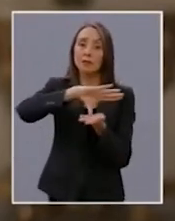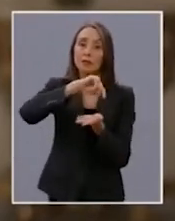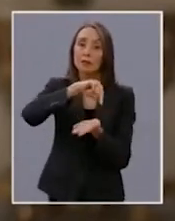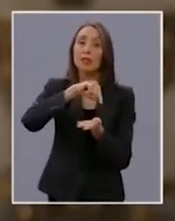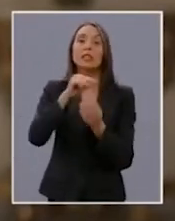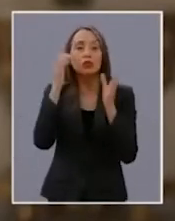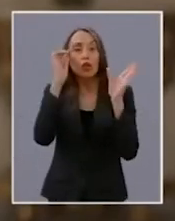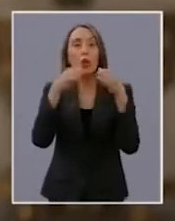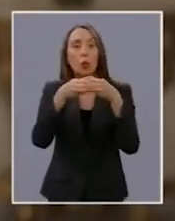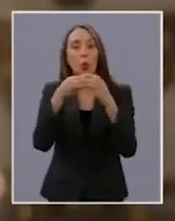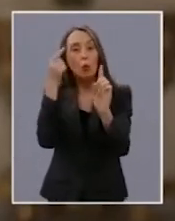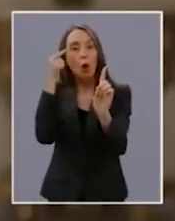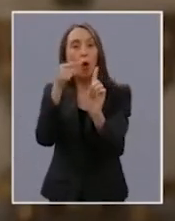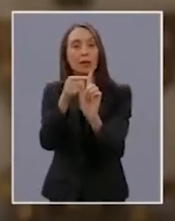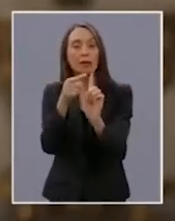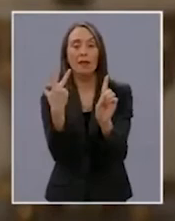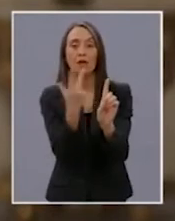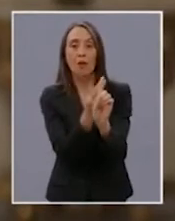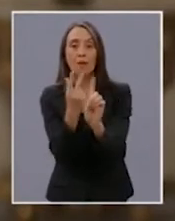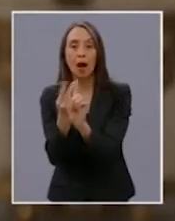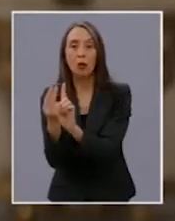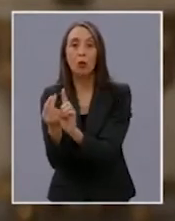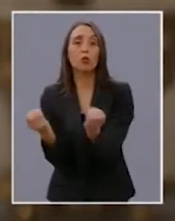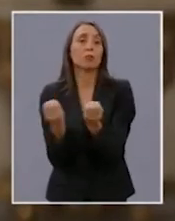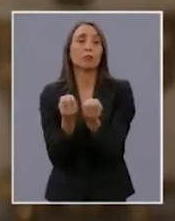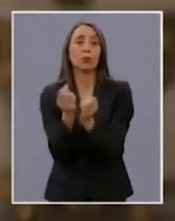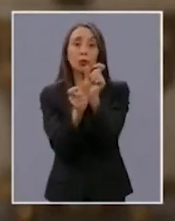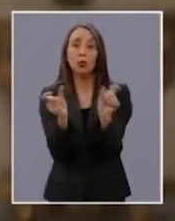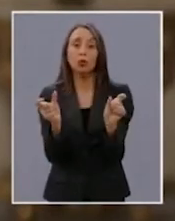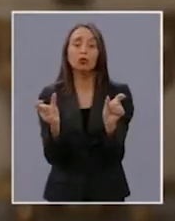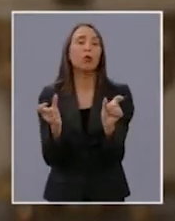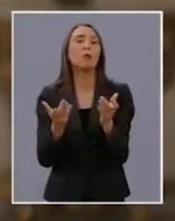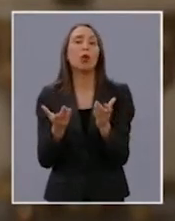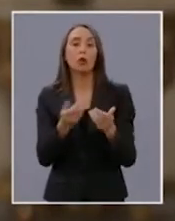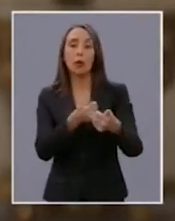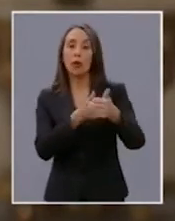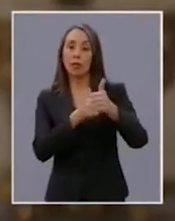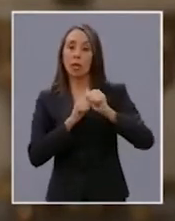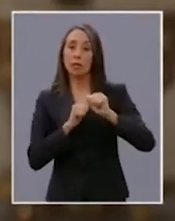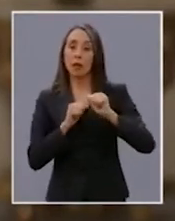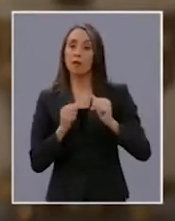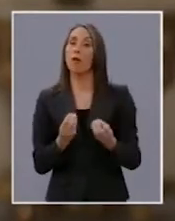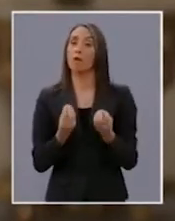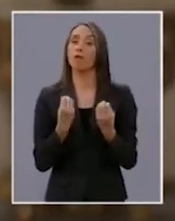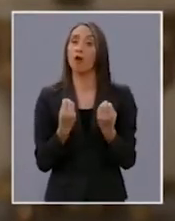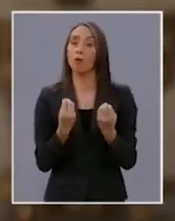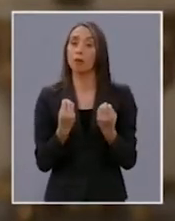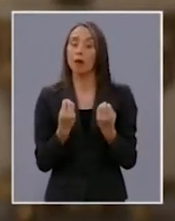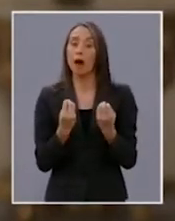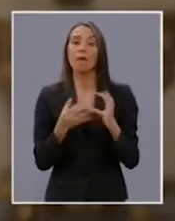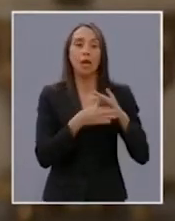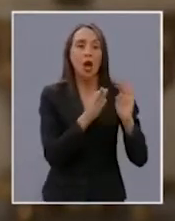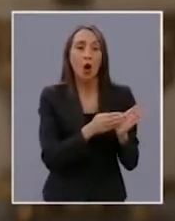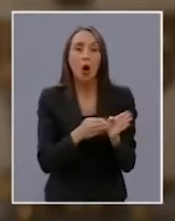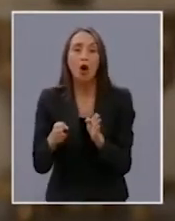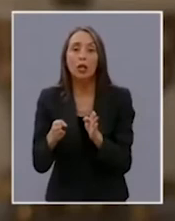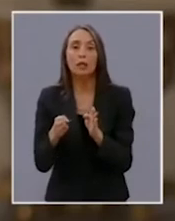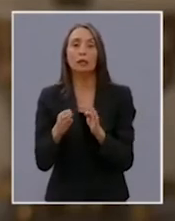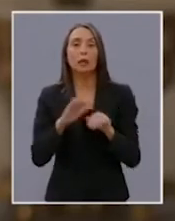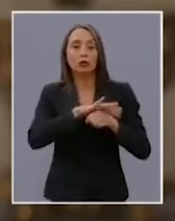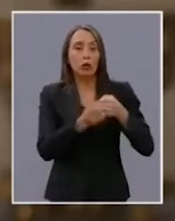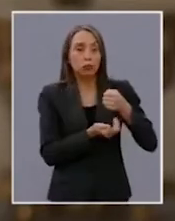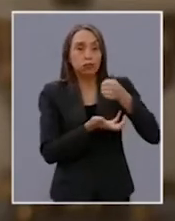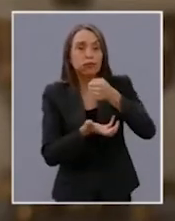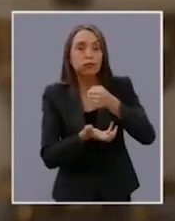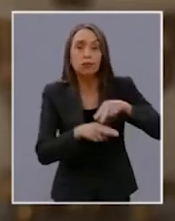objetivo. Esta misión de vacunación masiva representa un desafío formidable de organización, de